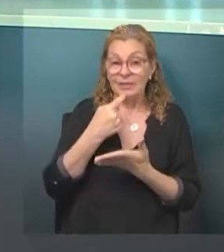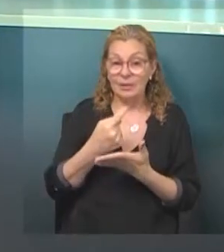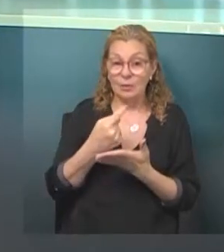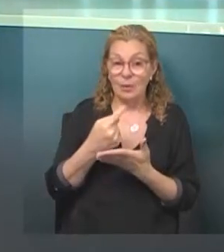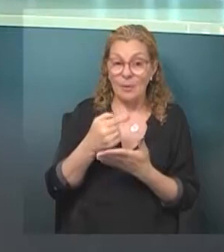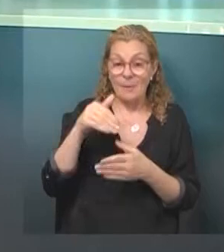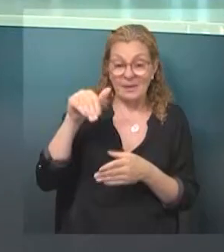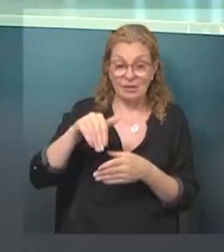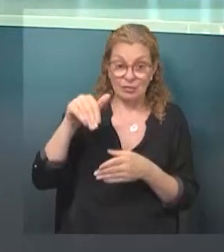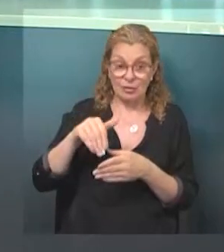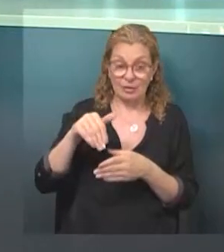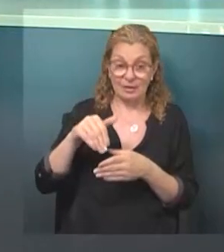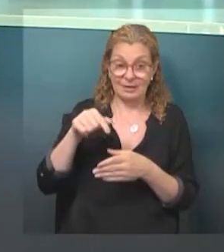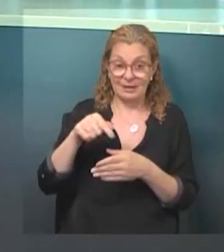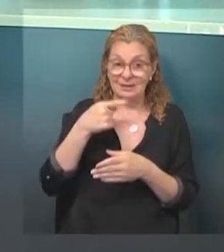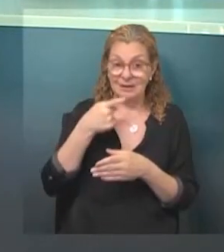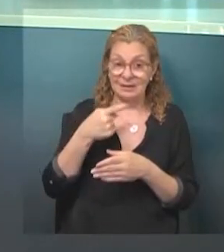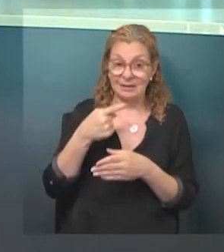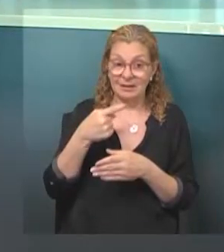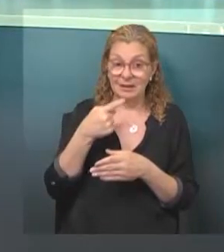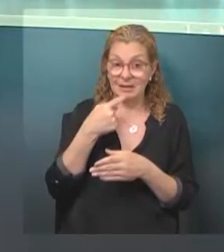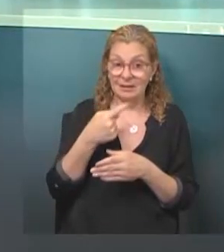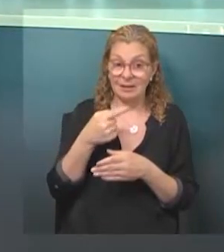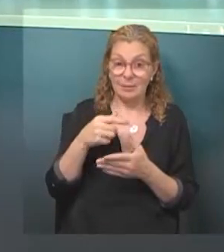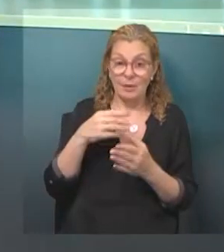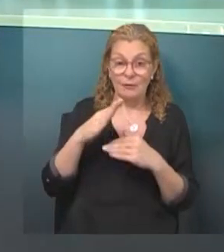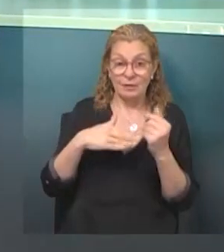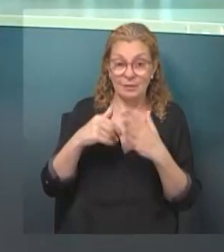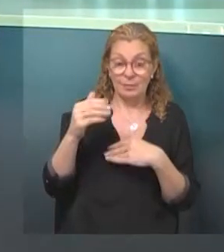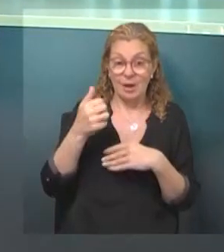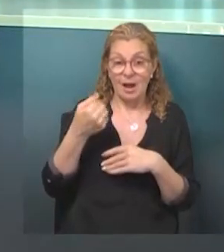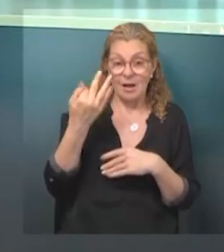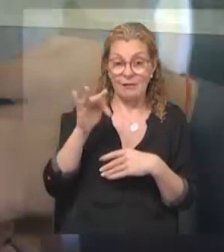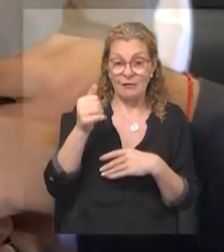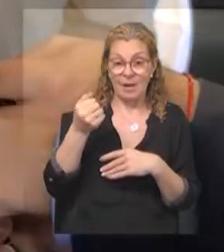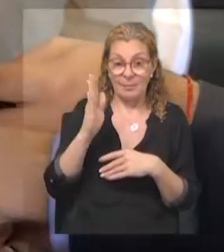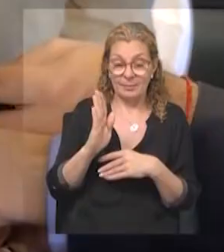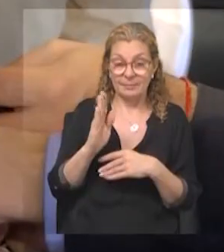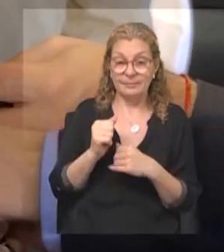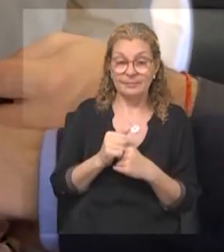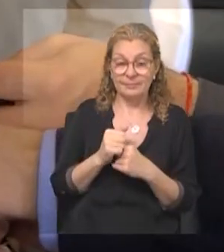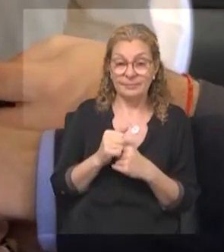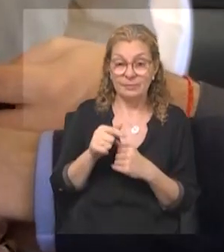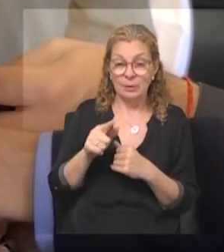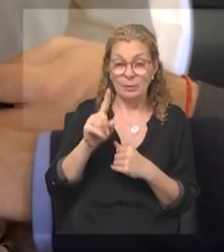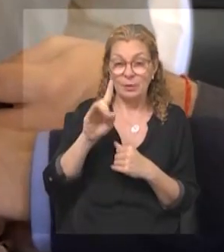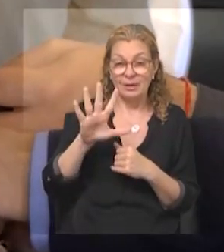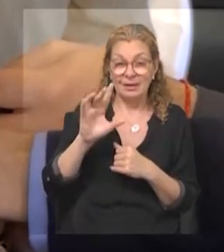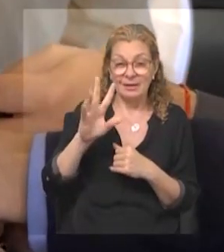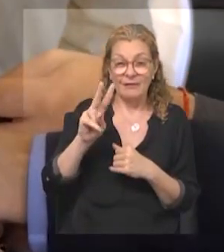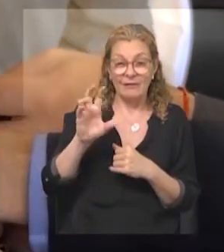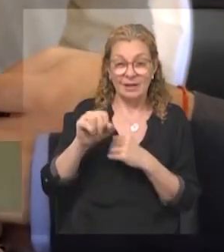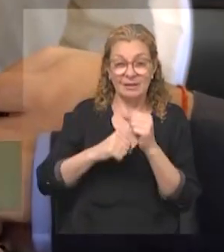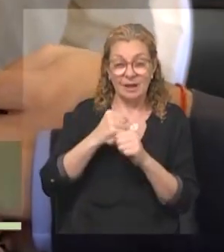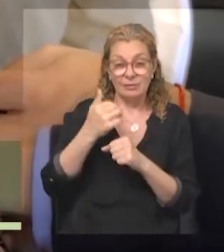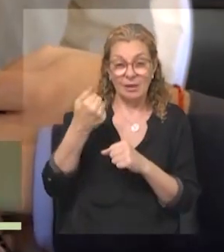sido millonarias producto de lo que ponen en infraestructura las afap unos 15 o 20 años las